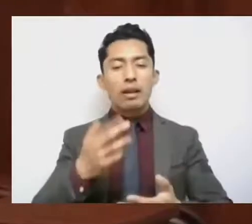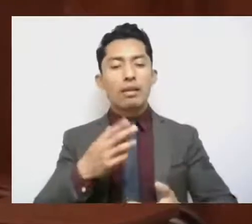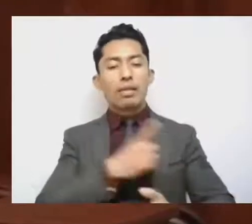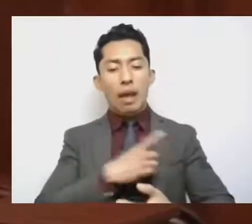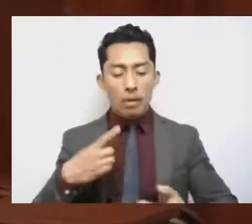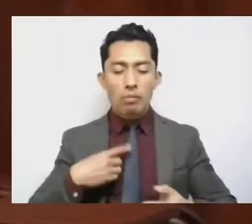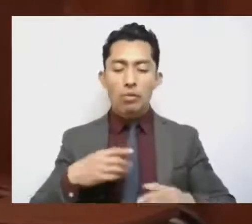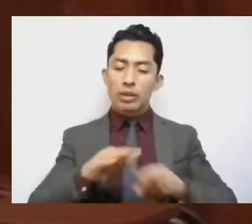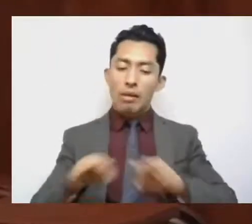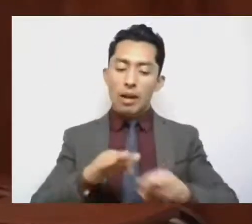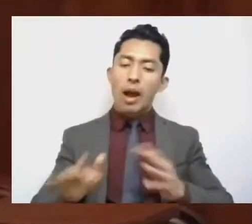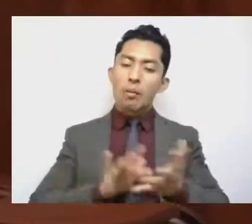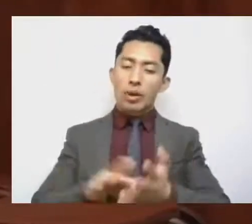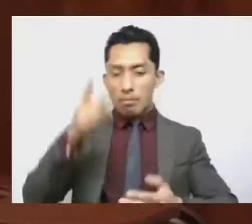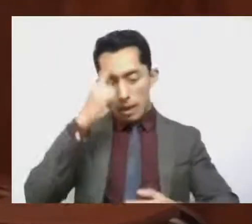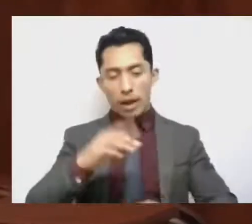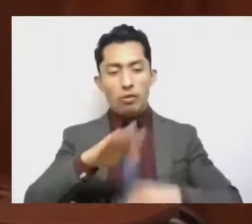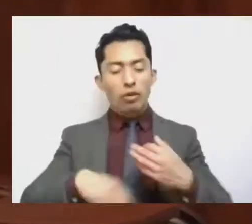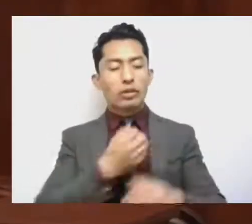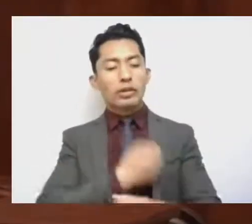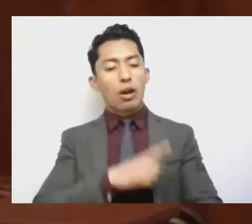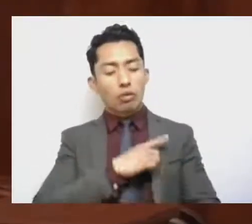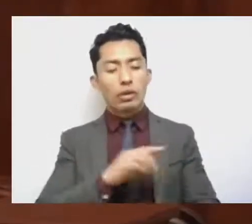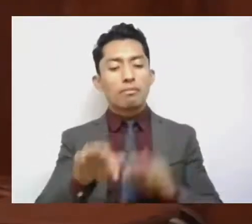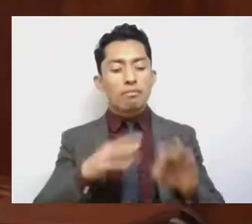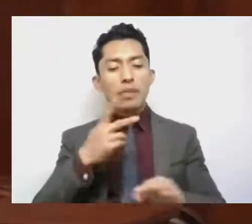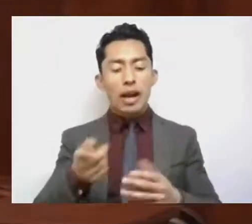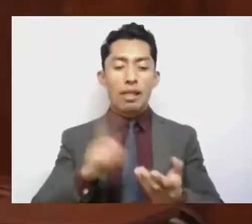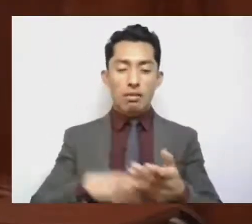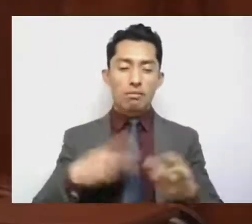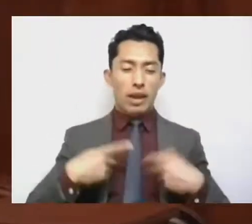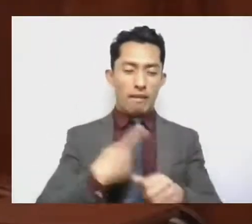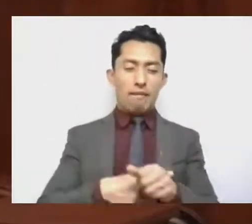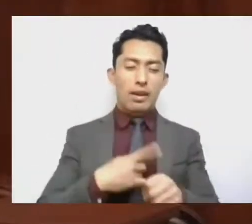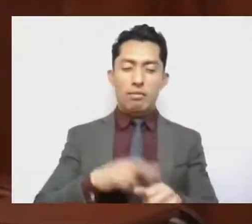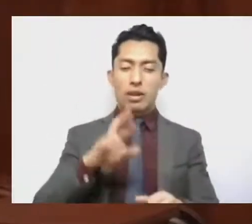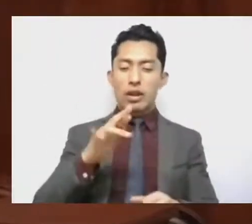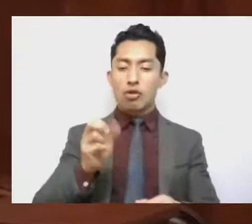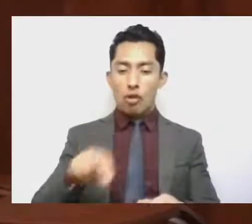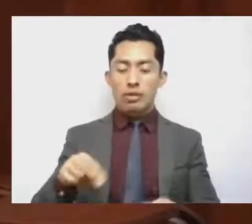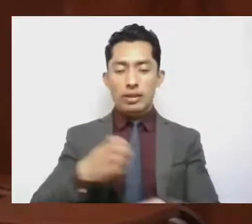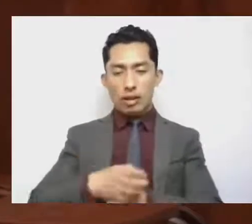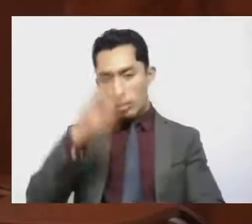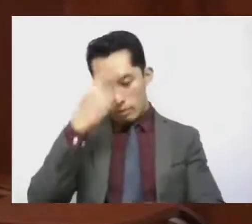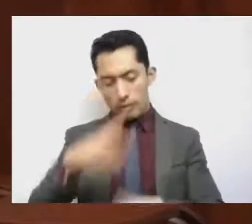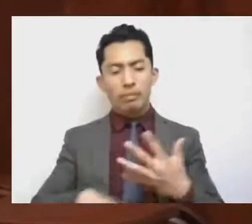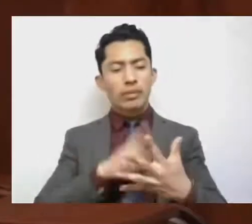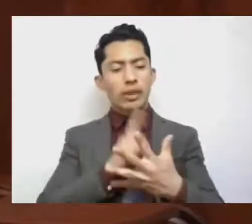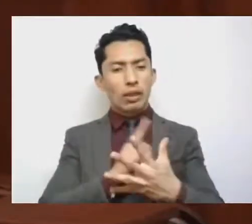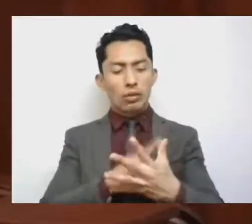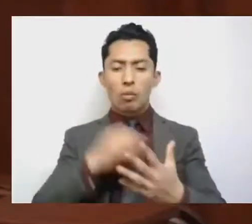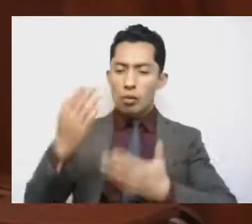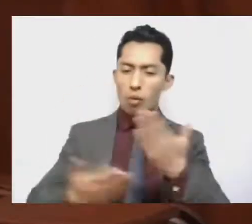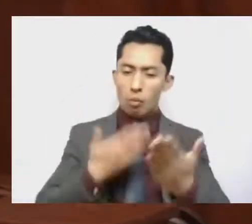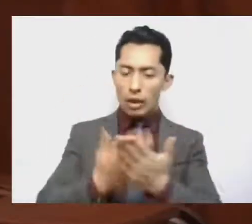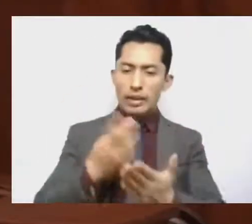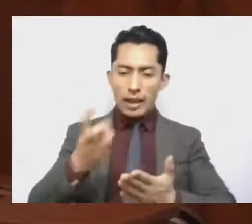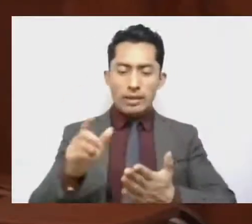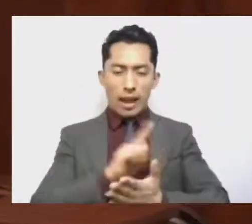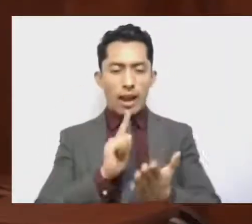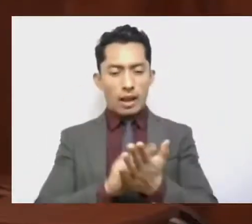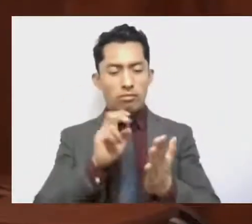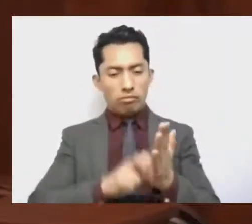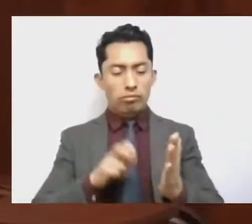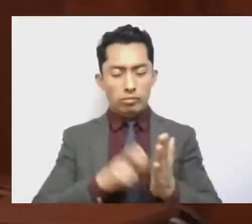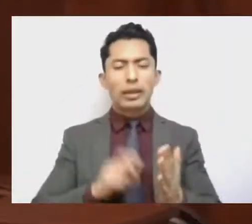de la salud de los enfermos renales en el Estado de México. Quinto, en esta propuesta legislativa proponemos